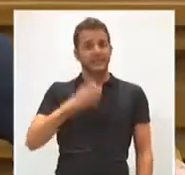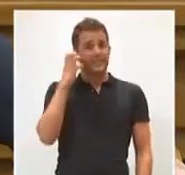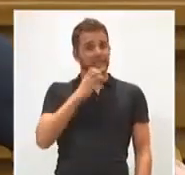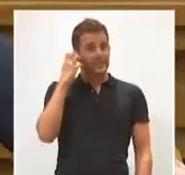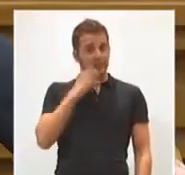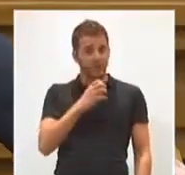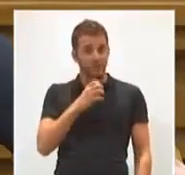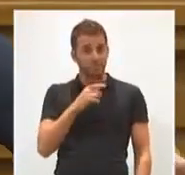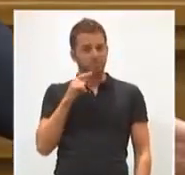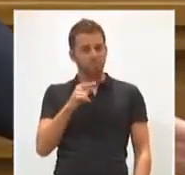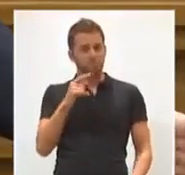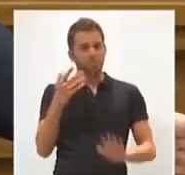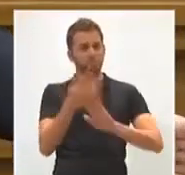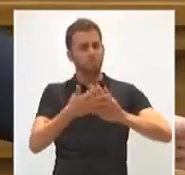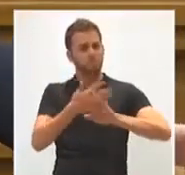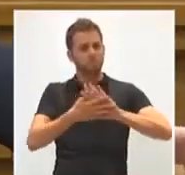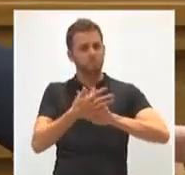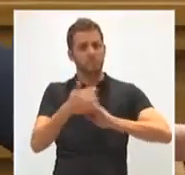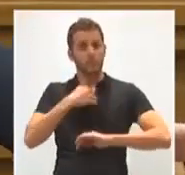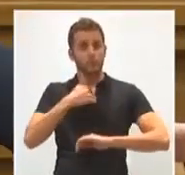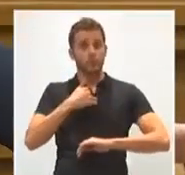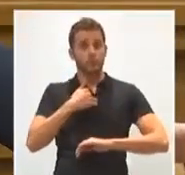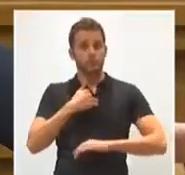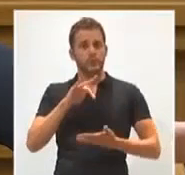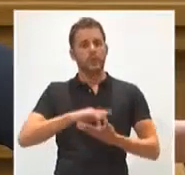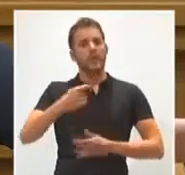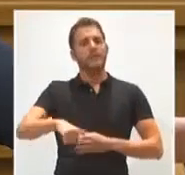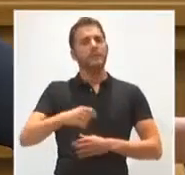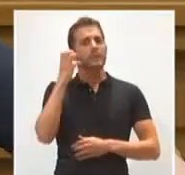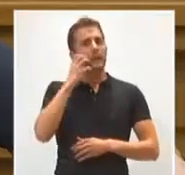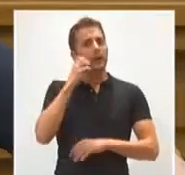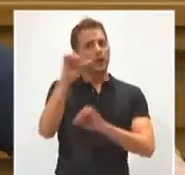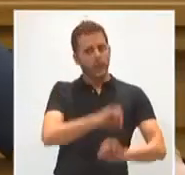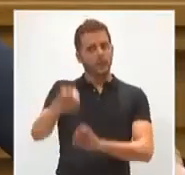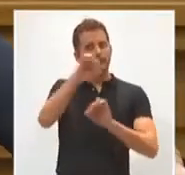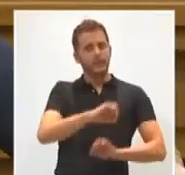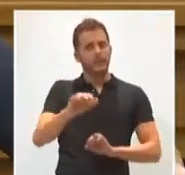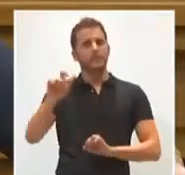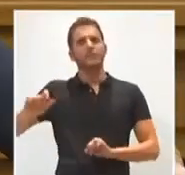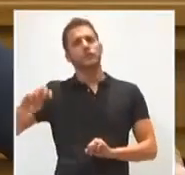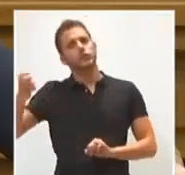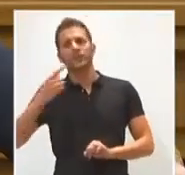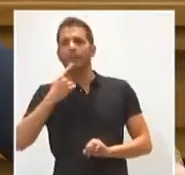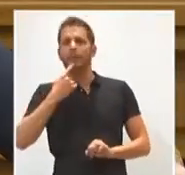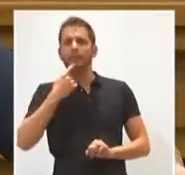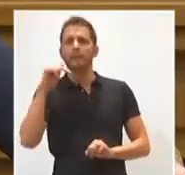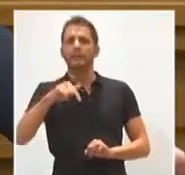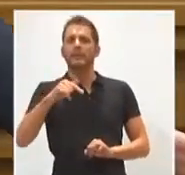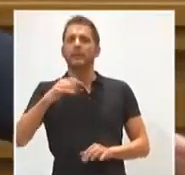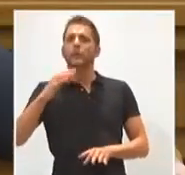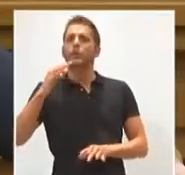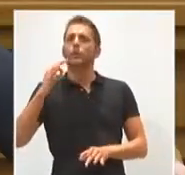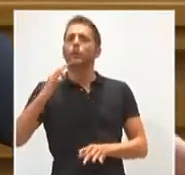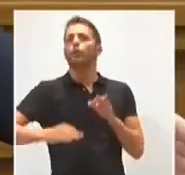la prueba evidente que yo defendí yo defendía el presidente rajoy frente a muchos otros que decían que la vía judicial no había que aplicarla y